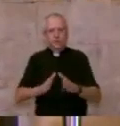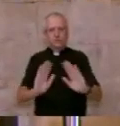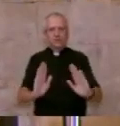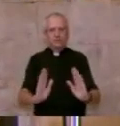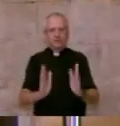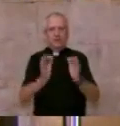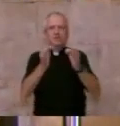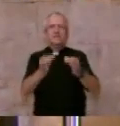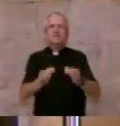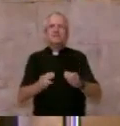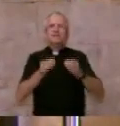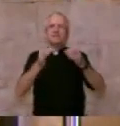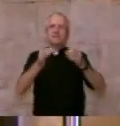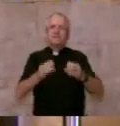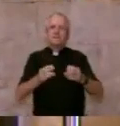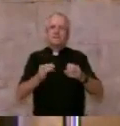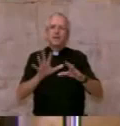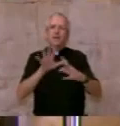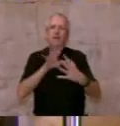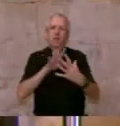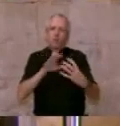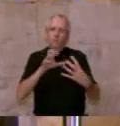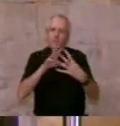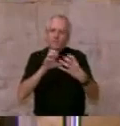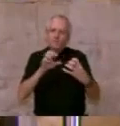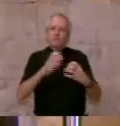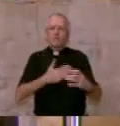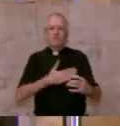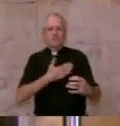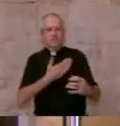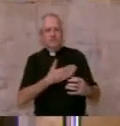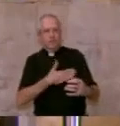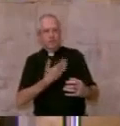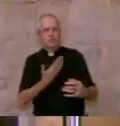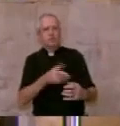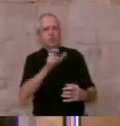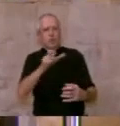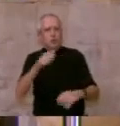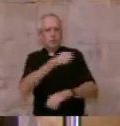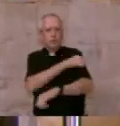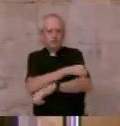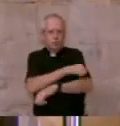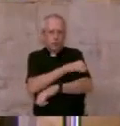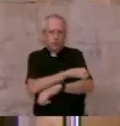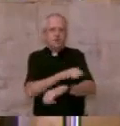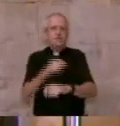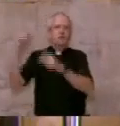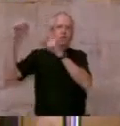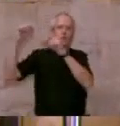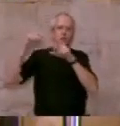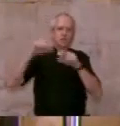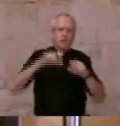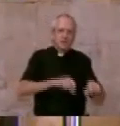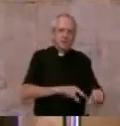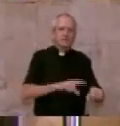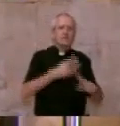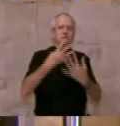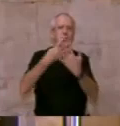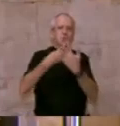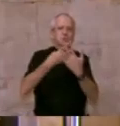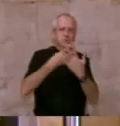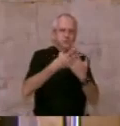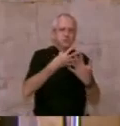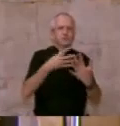y sea siempre comprensivo y misericordioso con los pobres, con los inmigrantes, con los